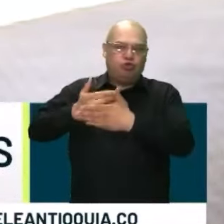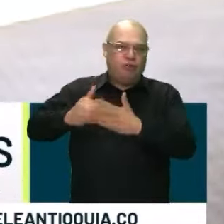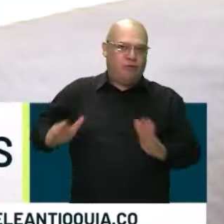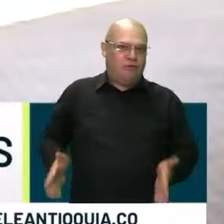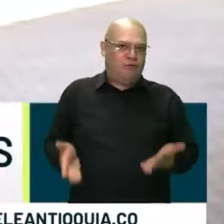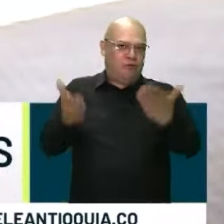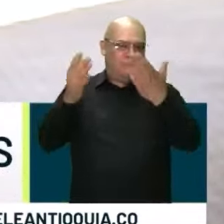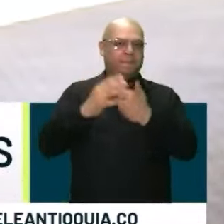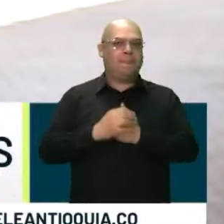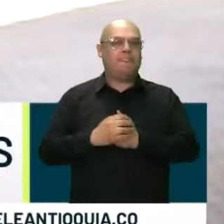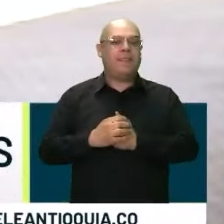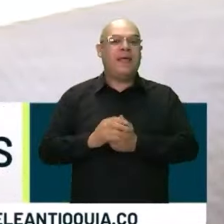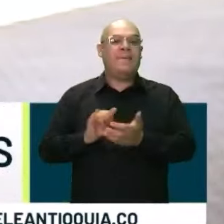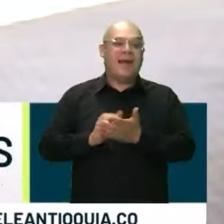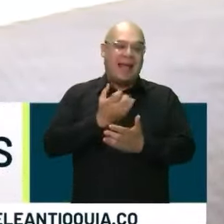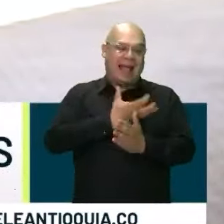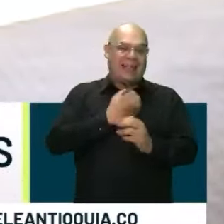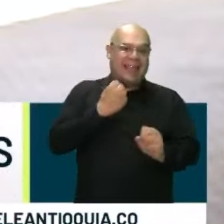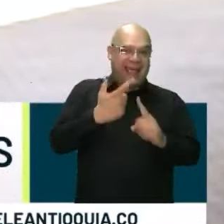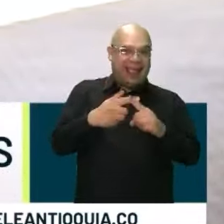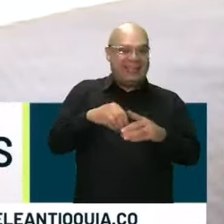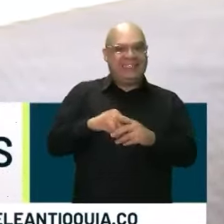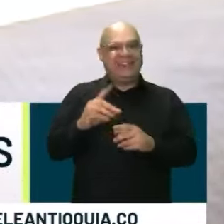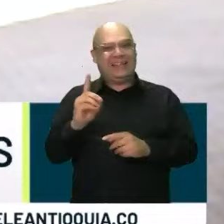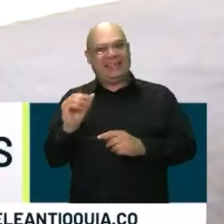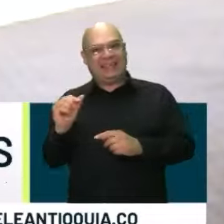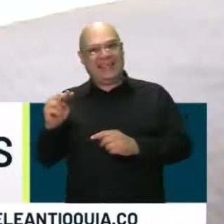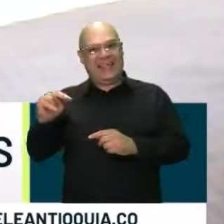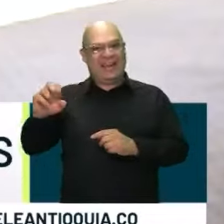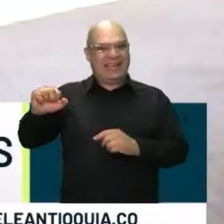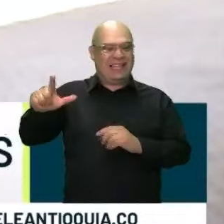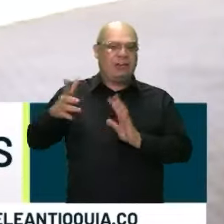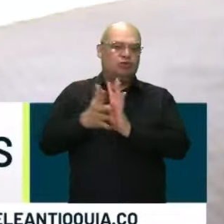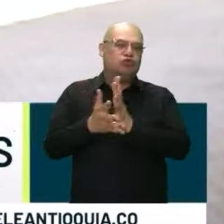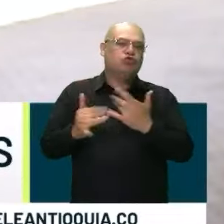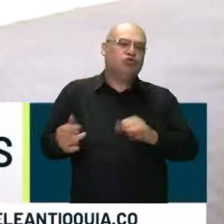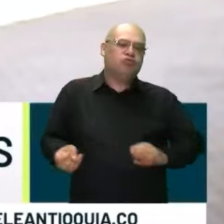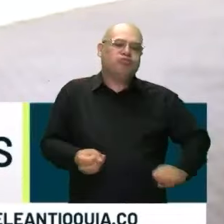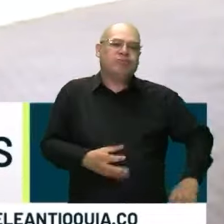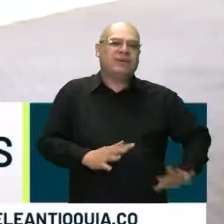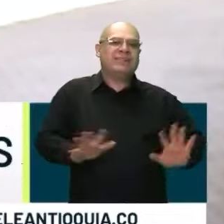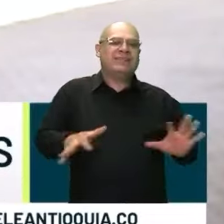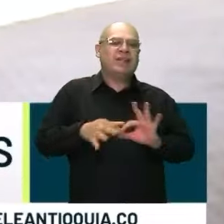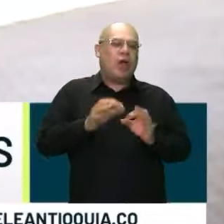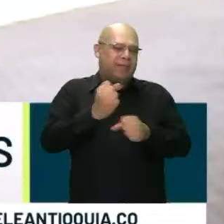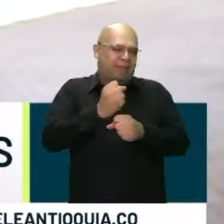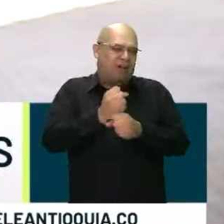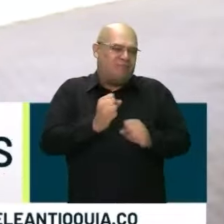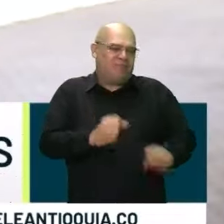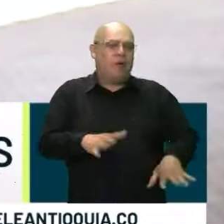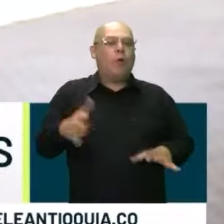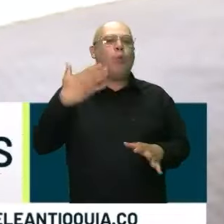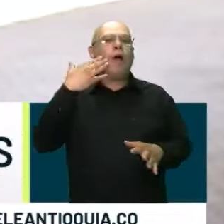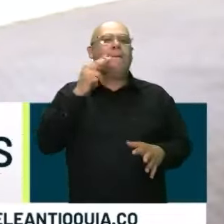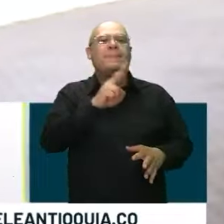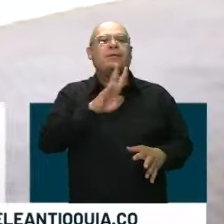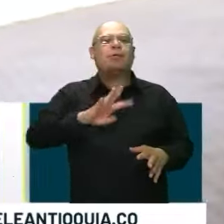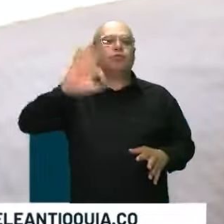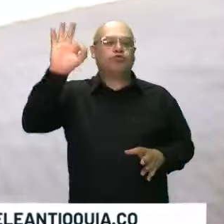anterior alcalde de Medellín, Daniel Quintero, dejó su administración con una percepción positiva del 24%.